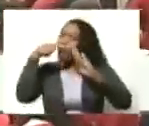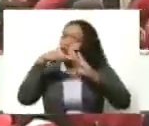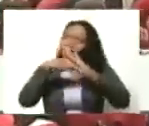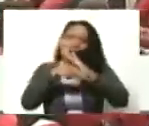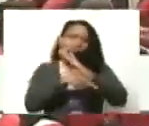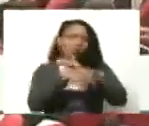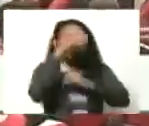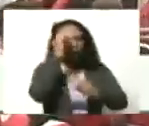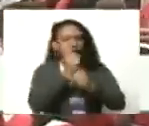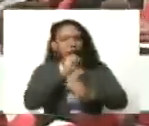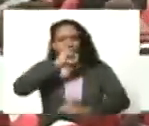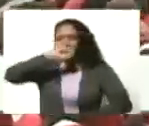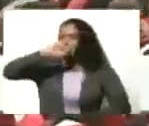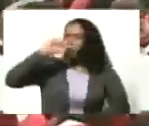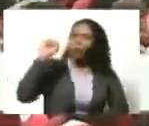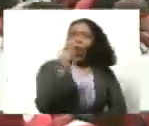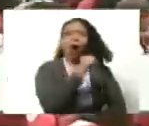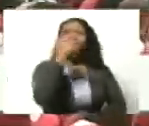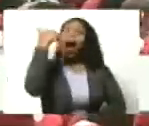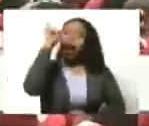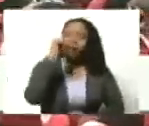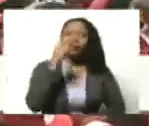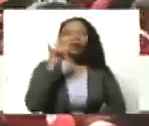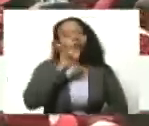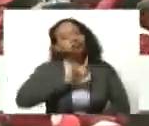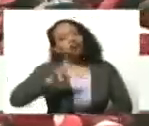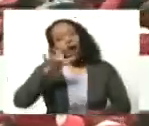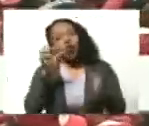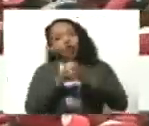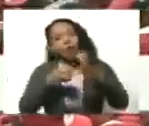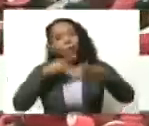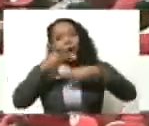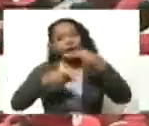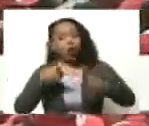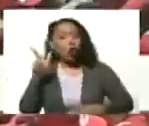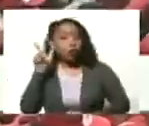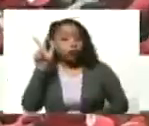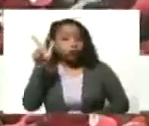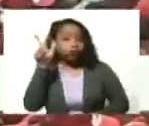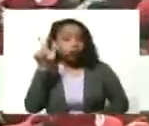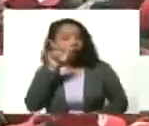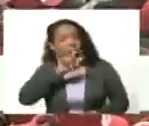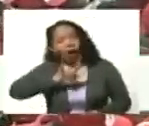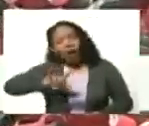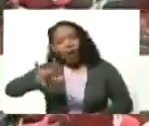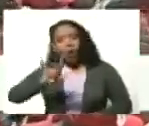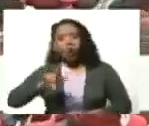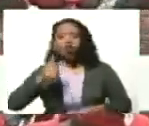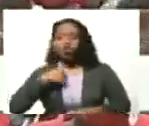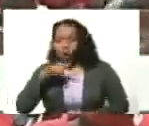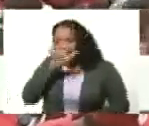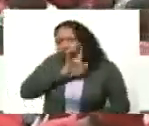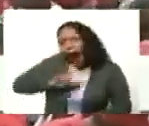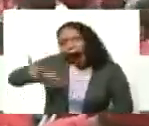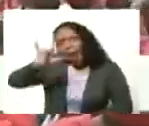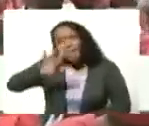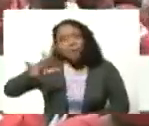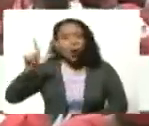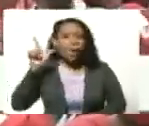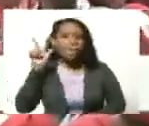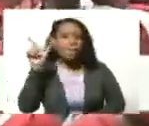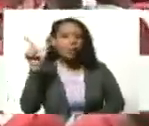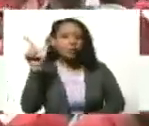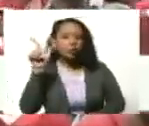profundamente, con pasión. Hay que enamorarse del Partido Socialista Unido de Venezuela. Yo amo al Partido Socialista Unido de